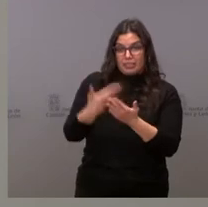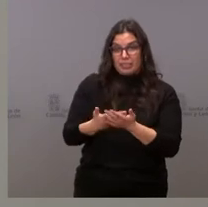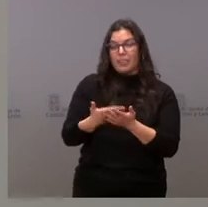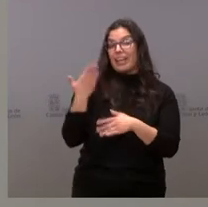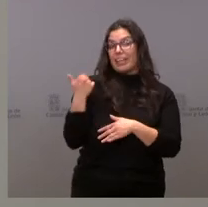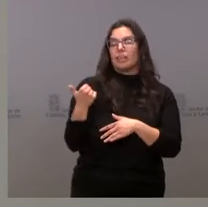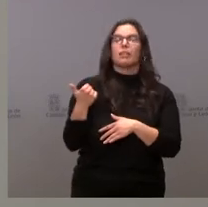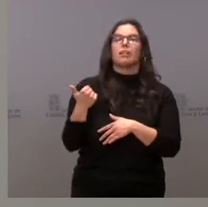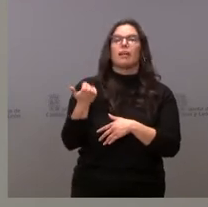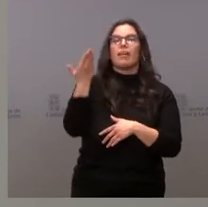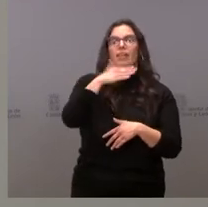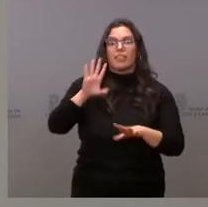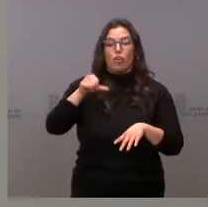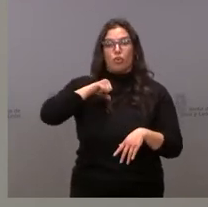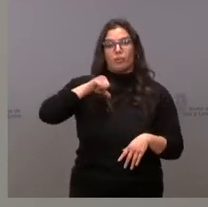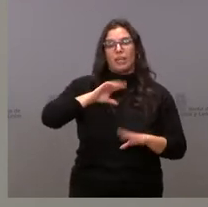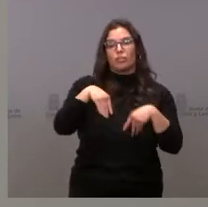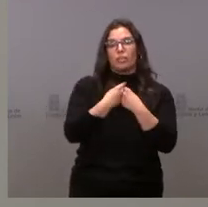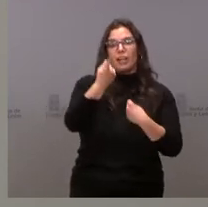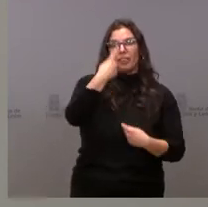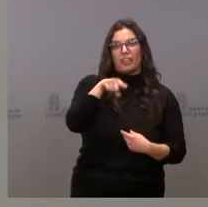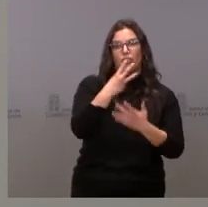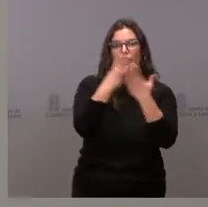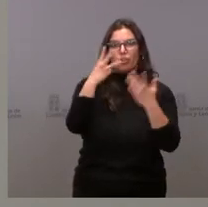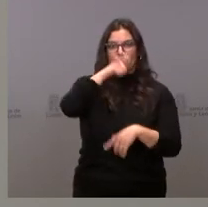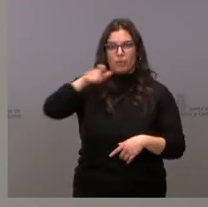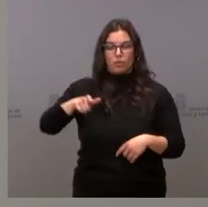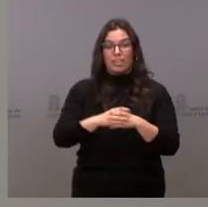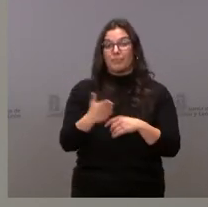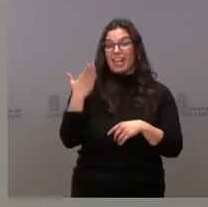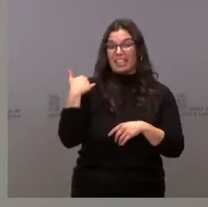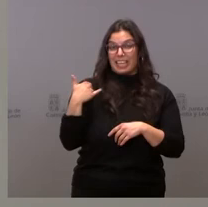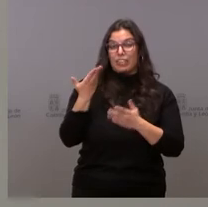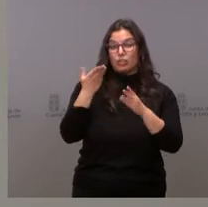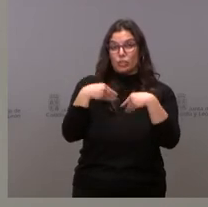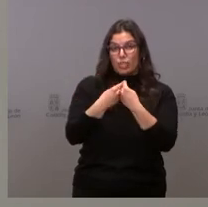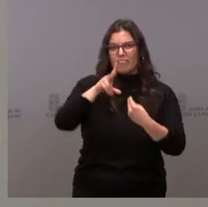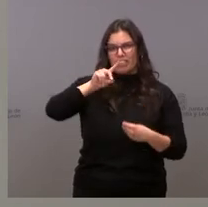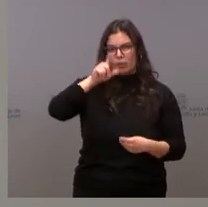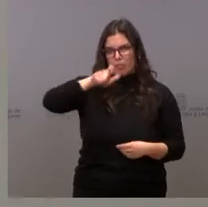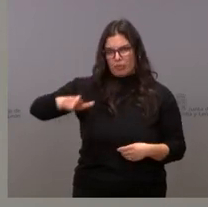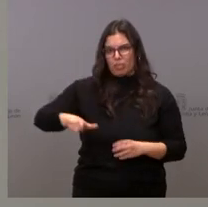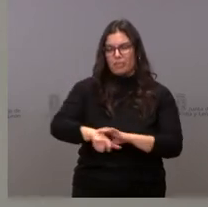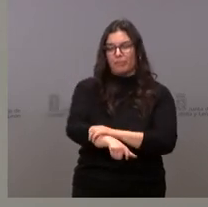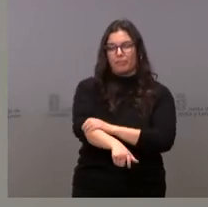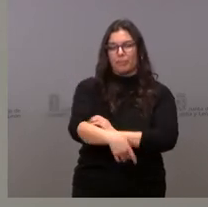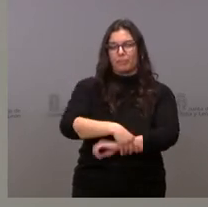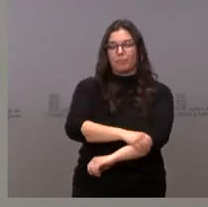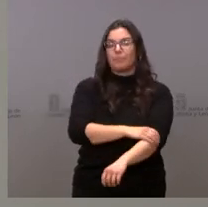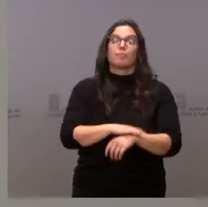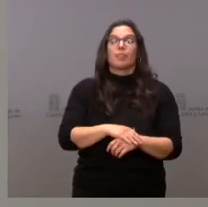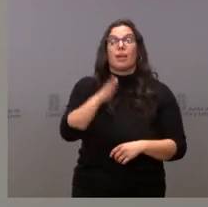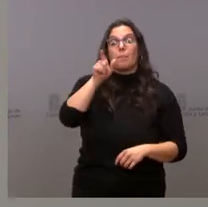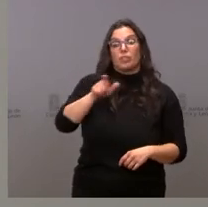fallecido a nuestros hospitales un total de 118 pacientes y en la jornada de ayer lo han hecho 21 personas por lo que respecta al perfil de las